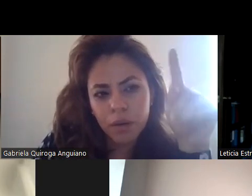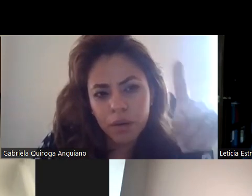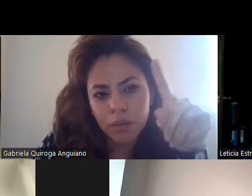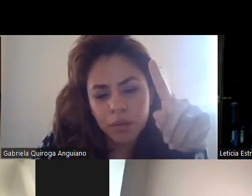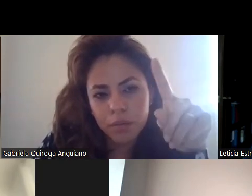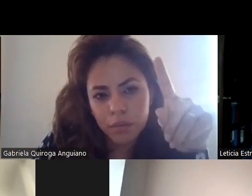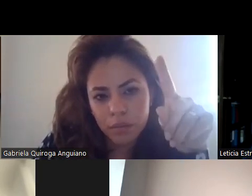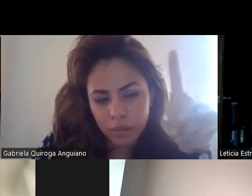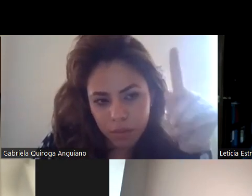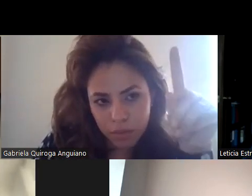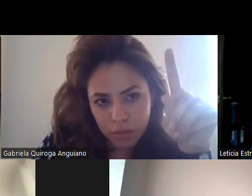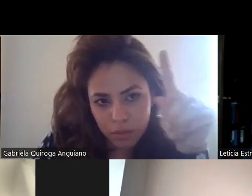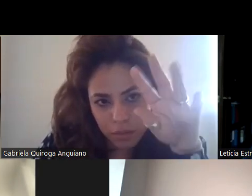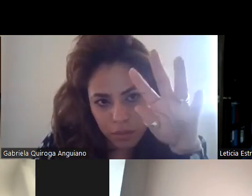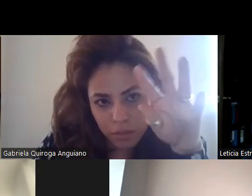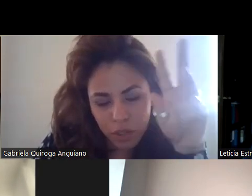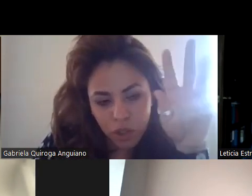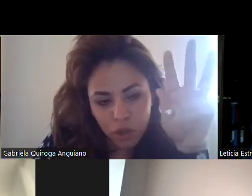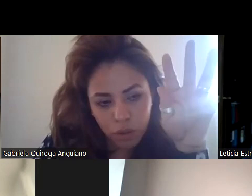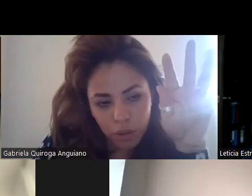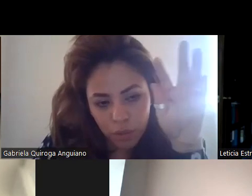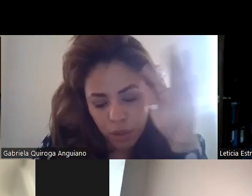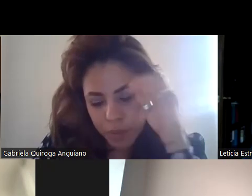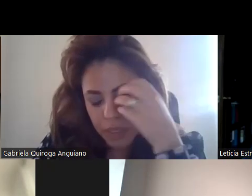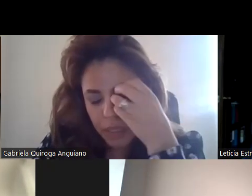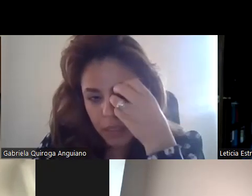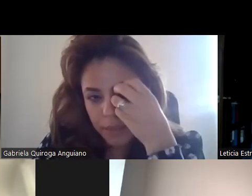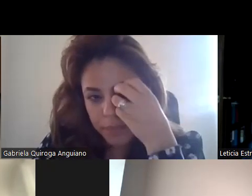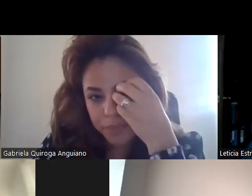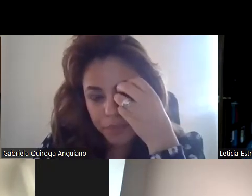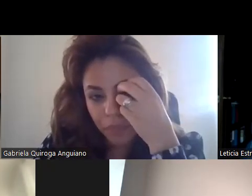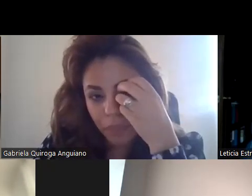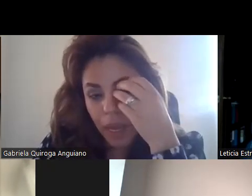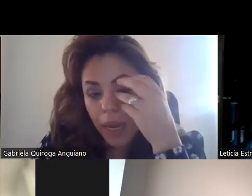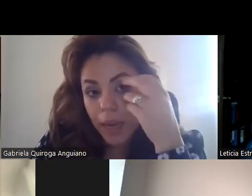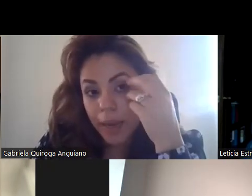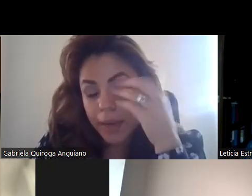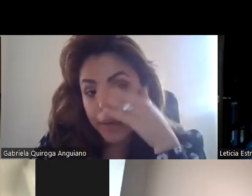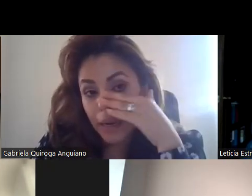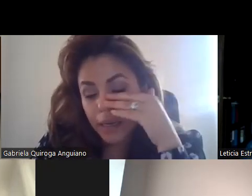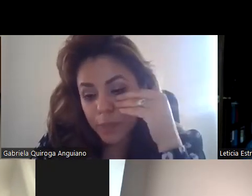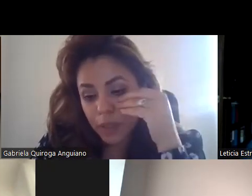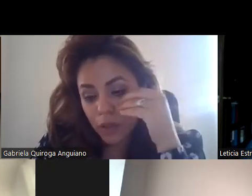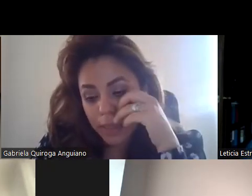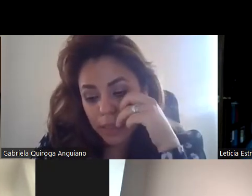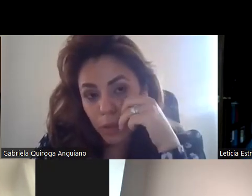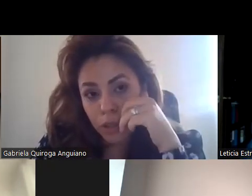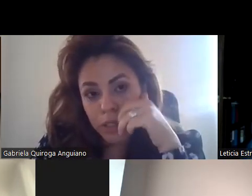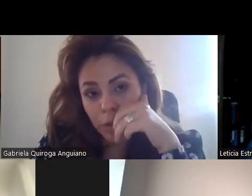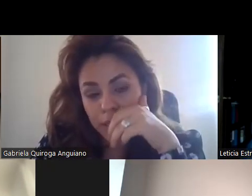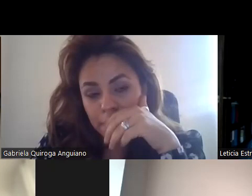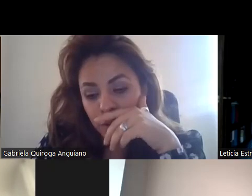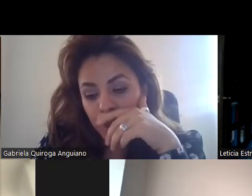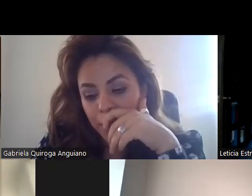alguien hacer una reserva sobre el presente dictamen. Yo, diputada presidente. Gabriela, por favor. Al respecto del